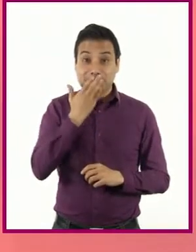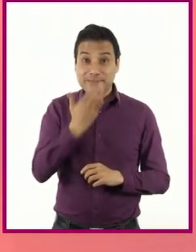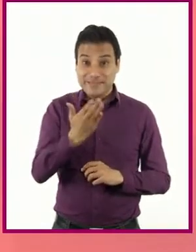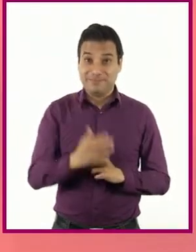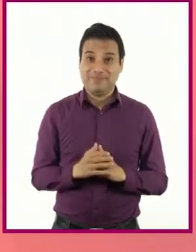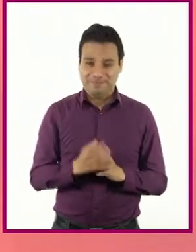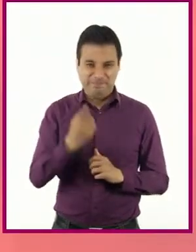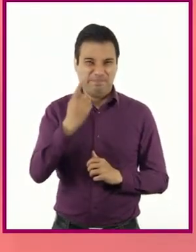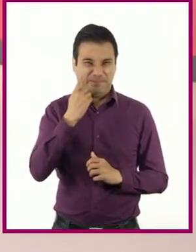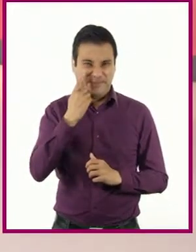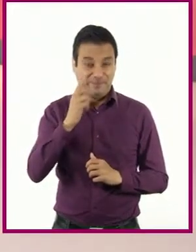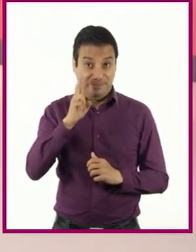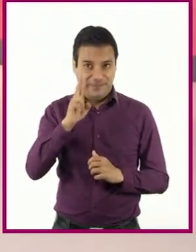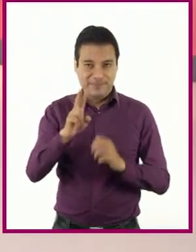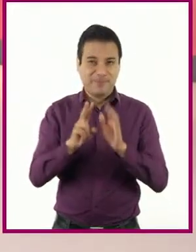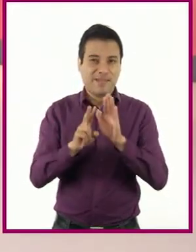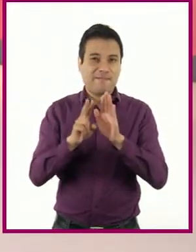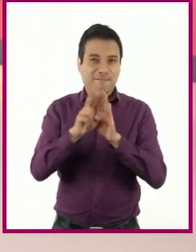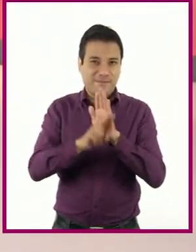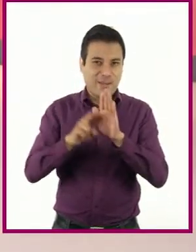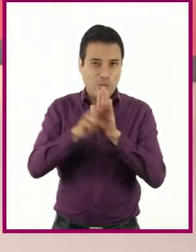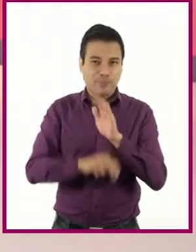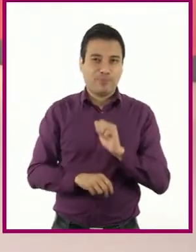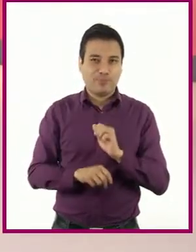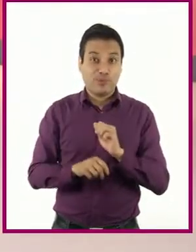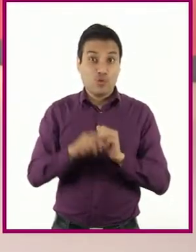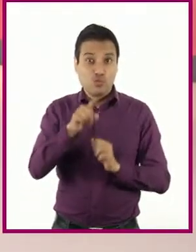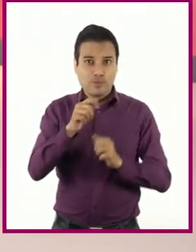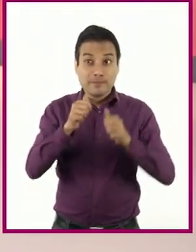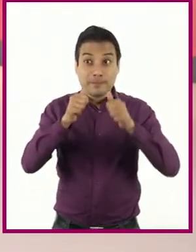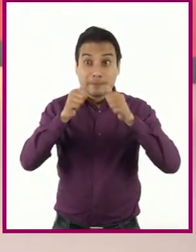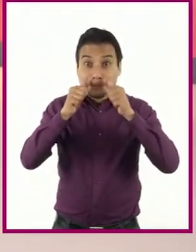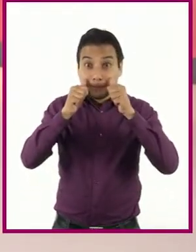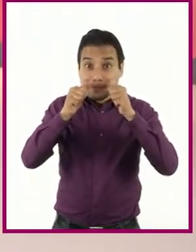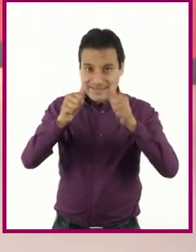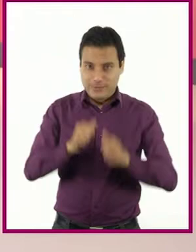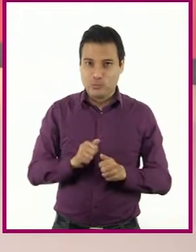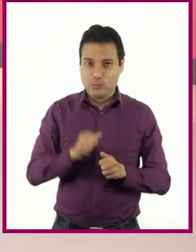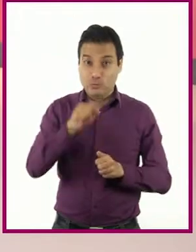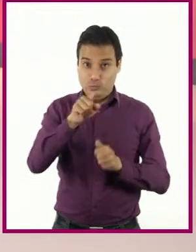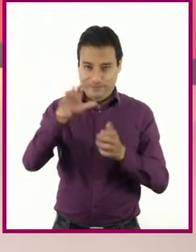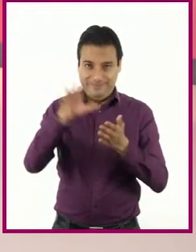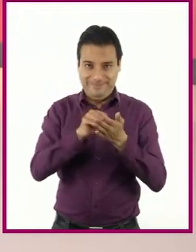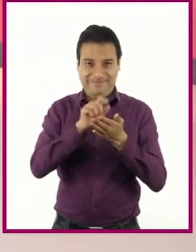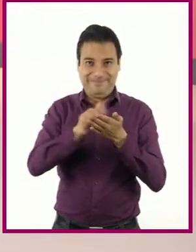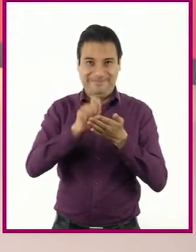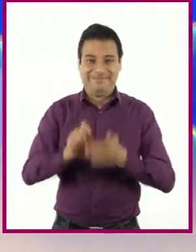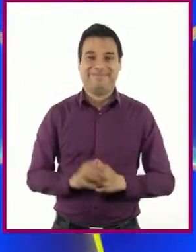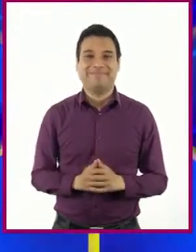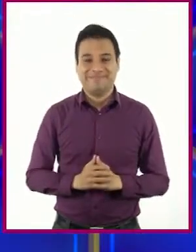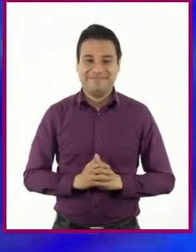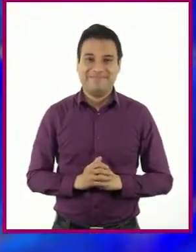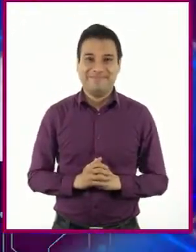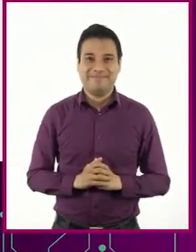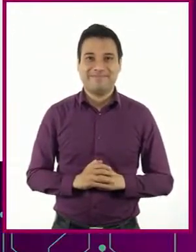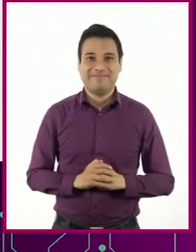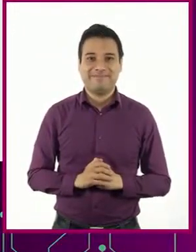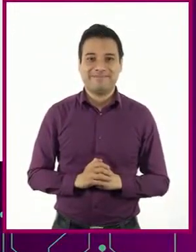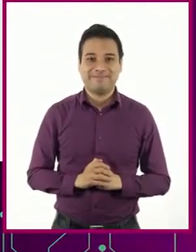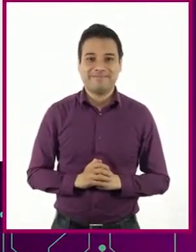complementar, les invito a ver la siguiente cápsula. Por favor, presten mucha atención y tomen nota de lo más relevante.